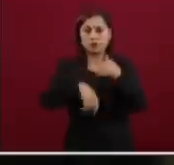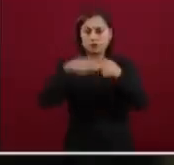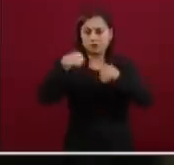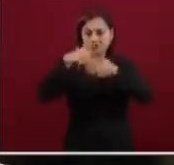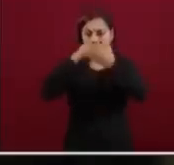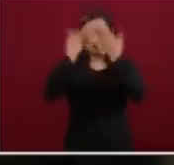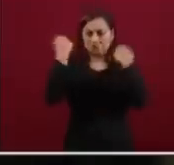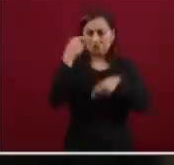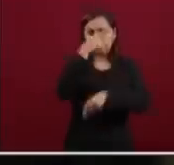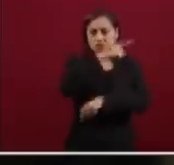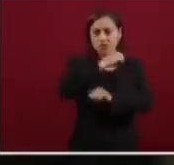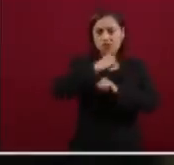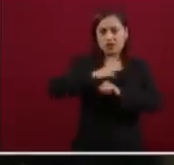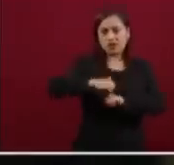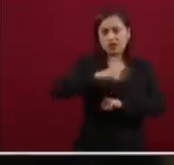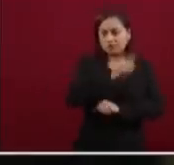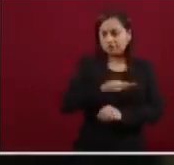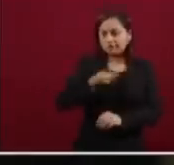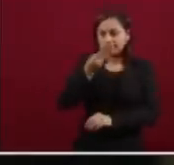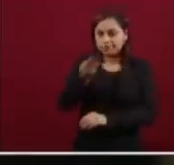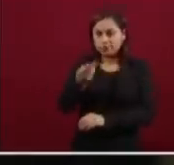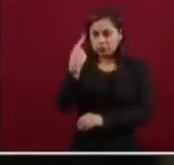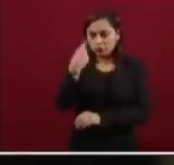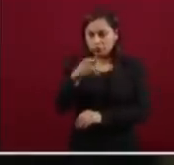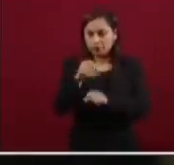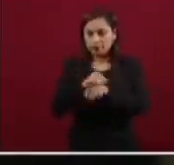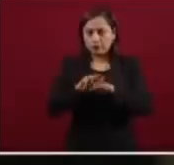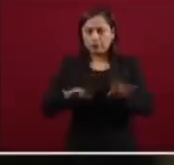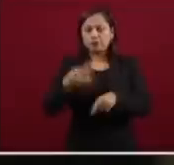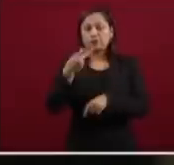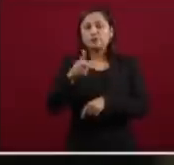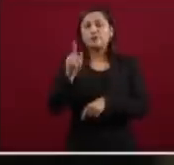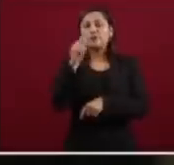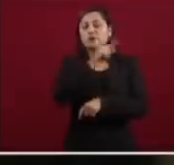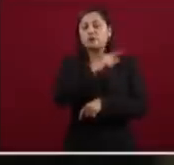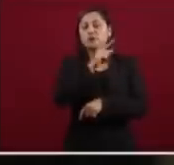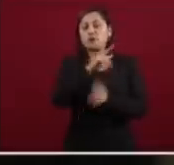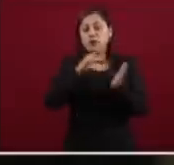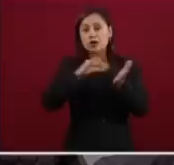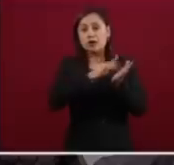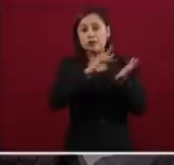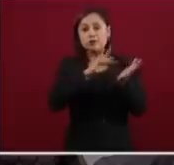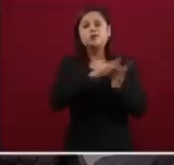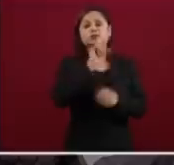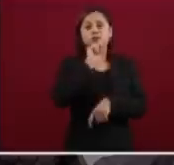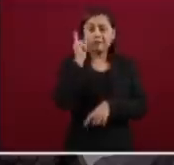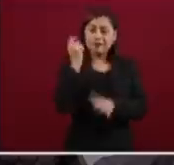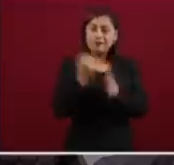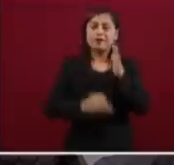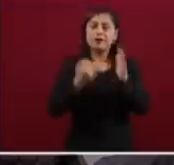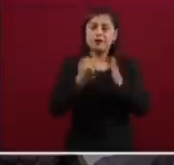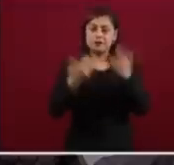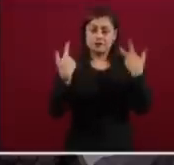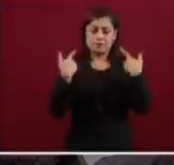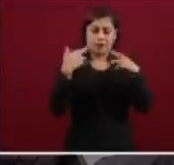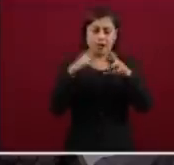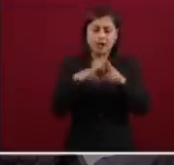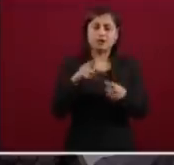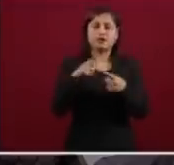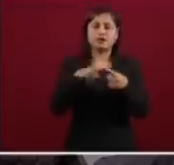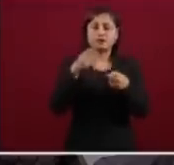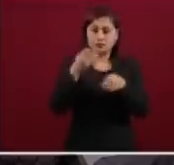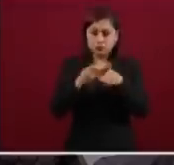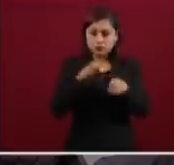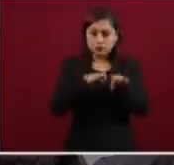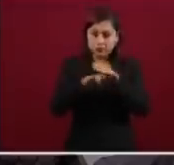pero ante esta incertidumbre de los apoyos también se sigue batallando para que le paguen a los maestros activos jubilados pensionados